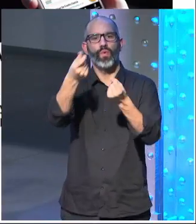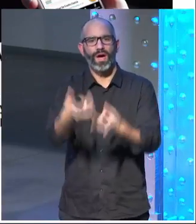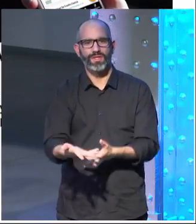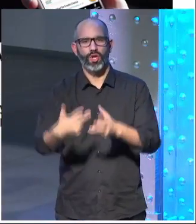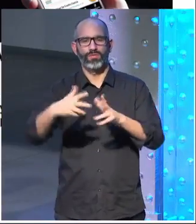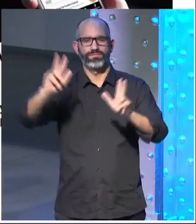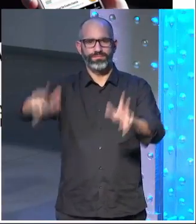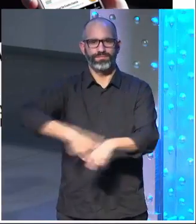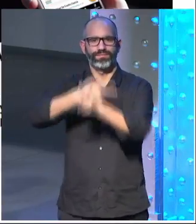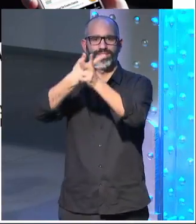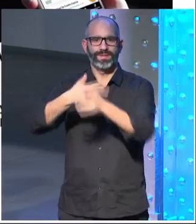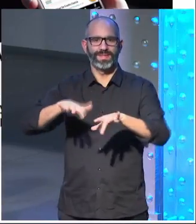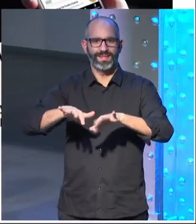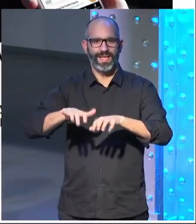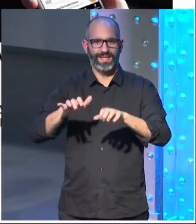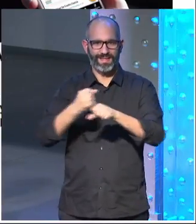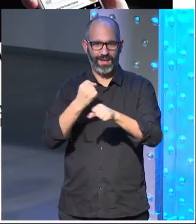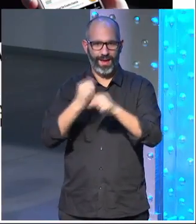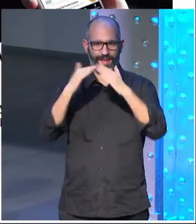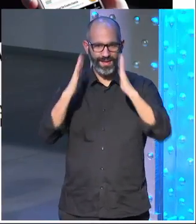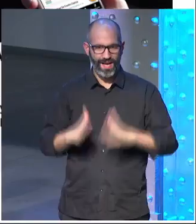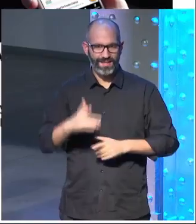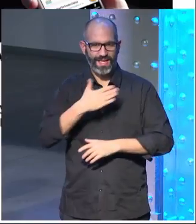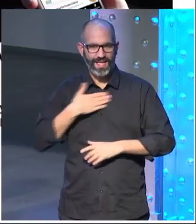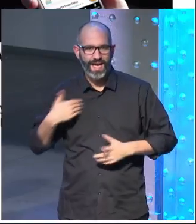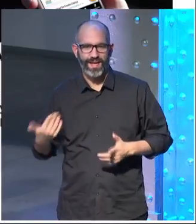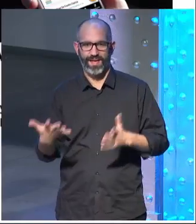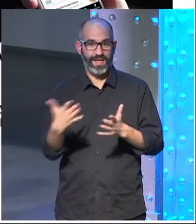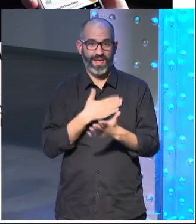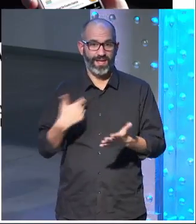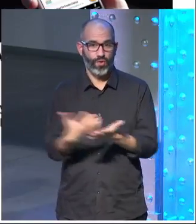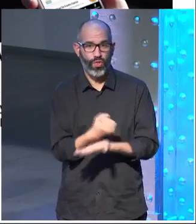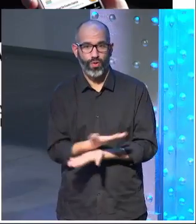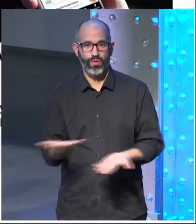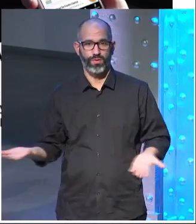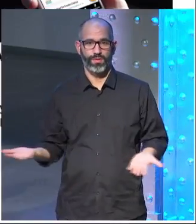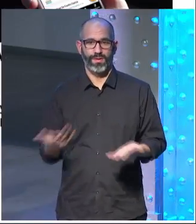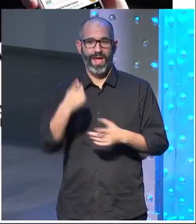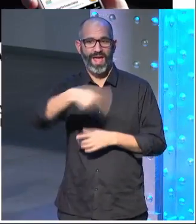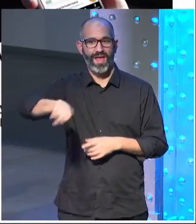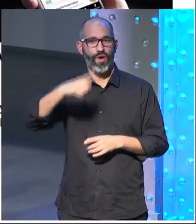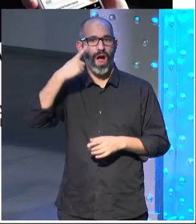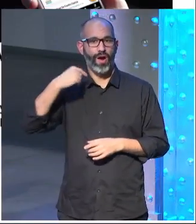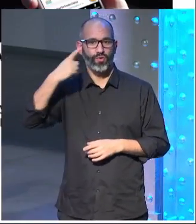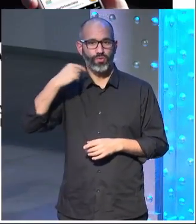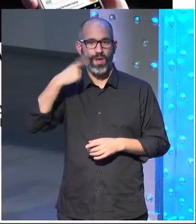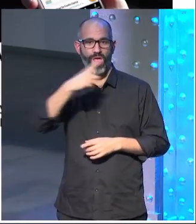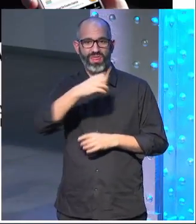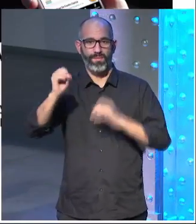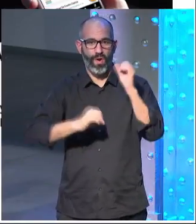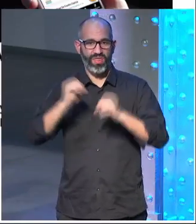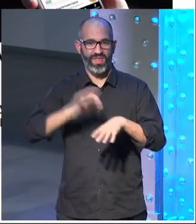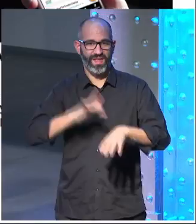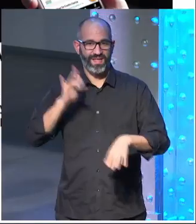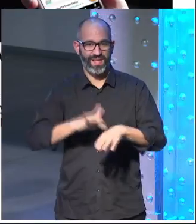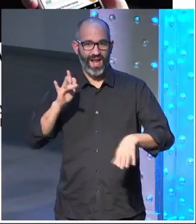teletrabajar, lo quieren todo, la verdad, y lo quieren, digamos que al estar acostumbrados y ser 100% digitales,